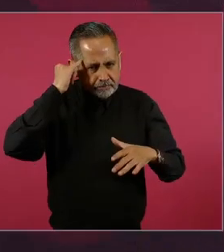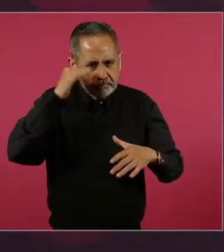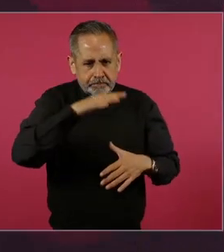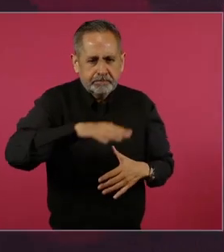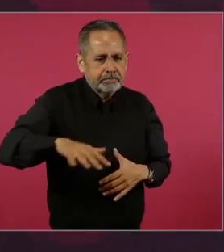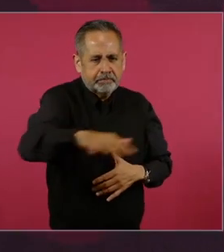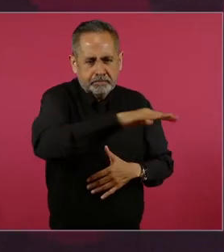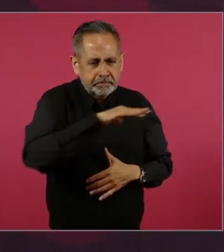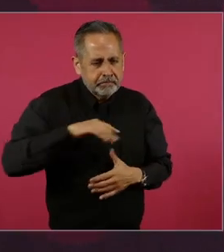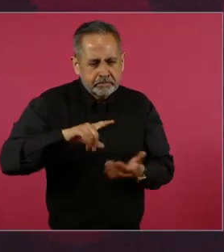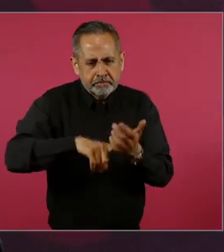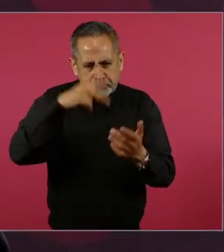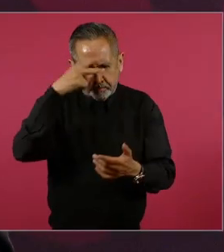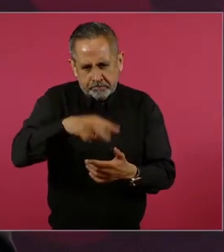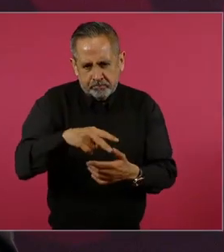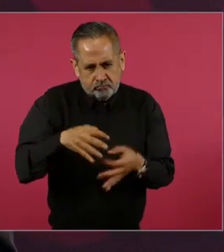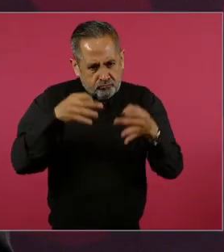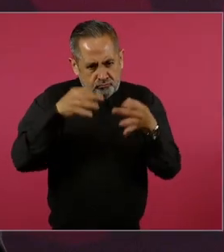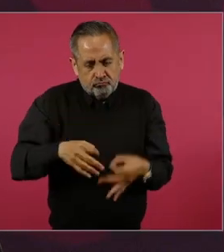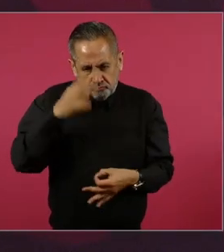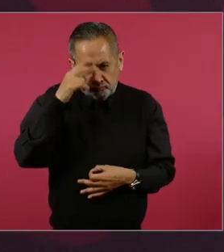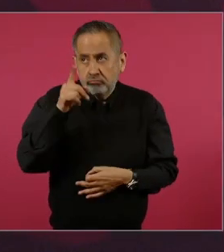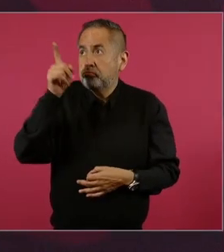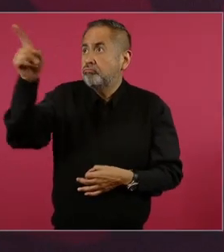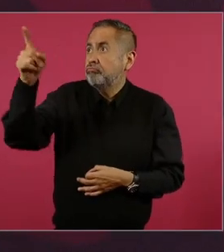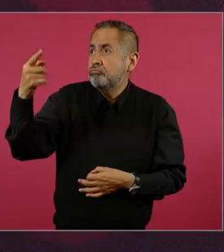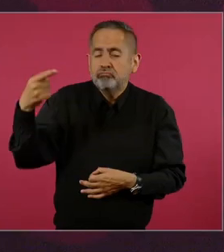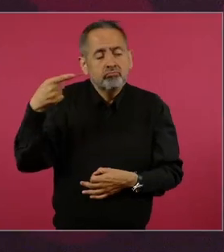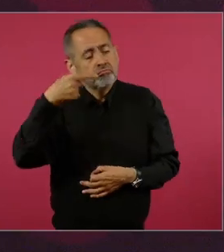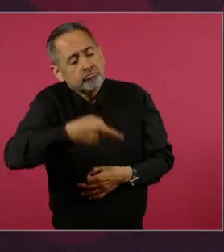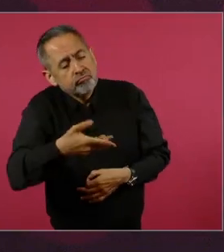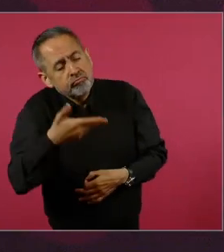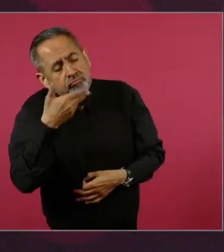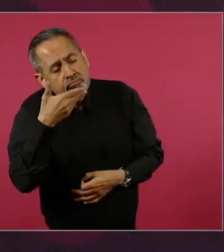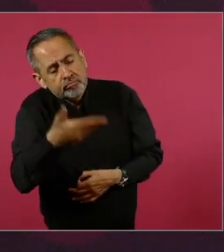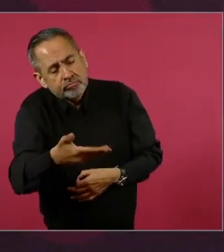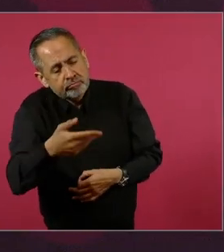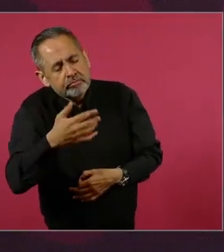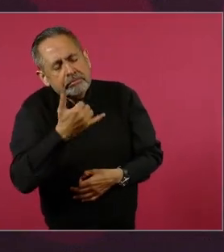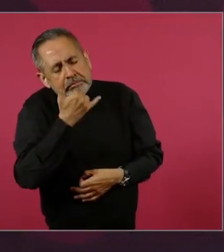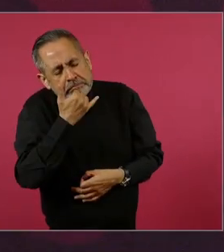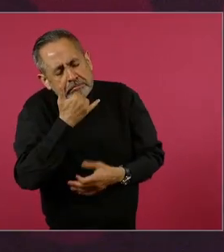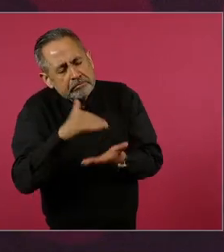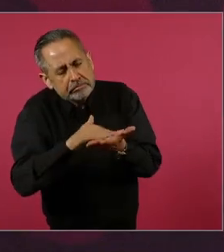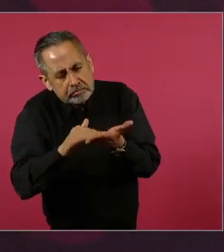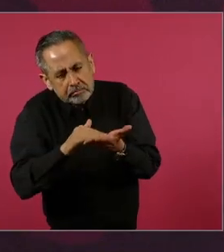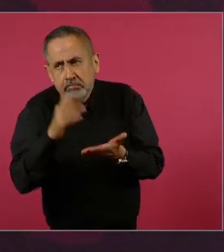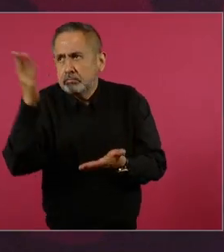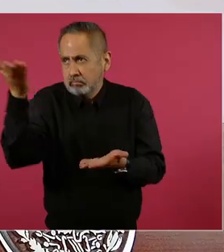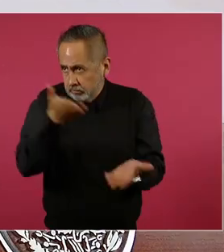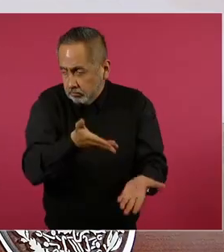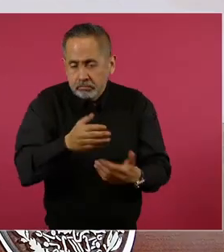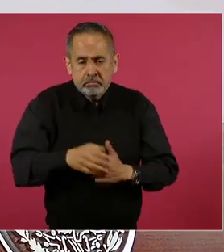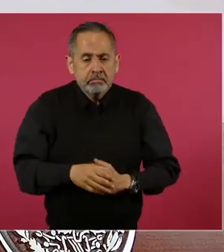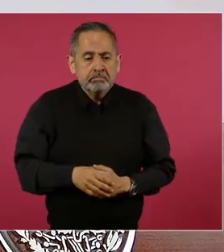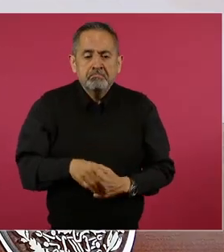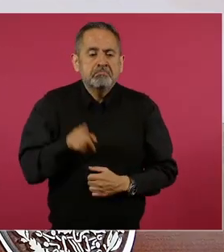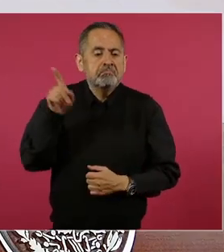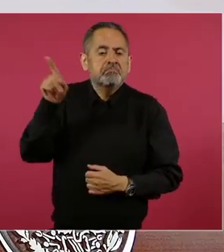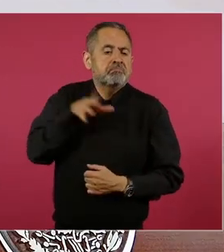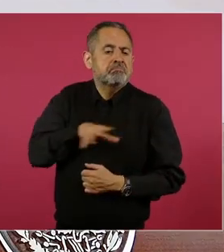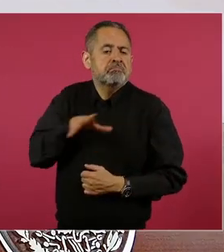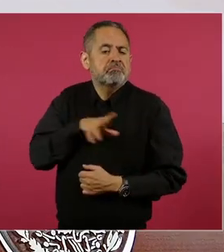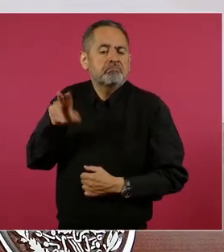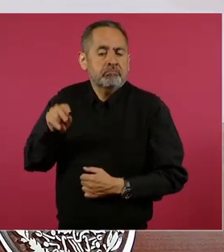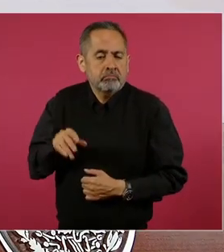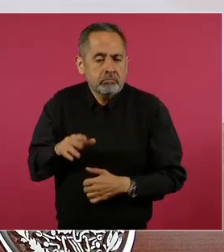a los pueblos originarios, a los pueblos indígenas de México, por